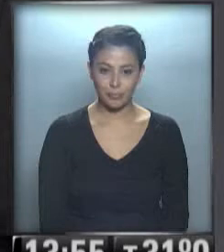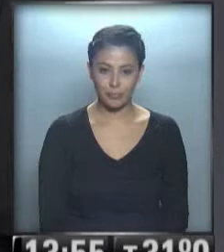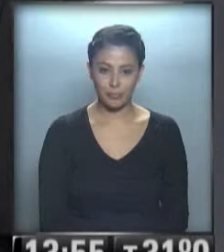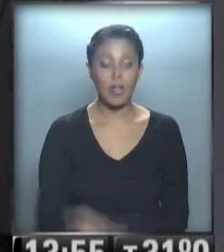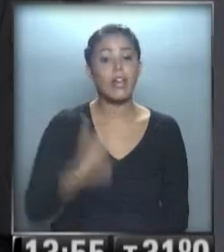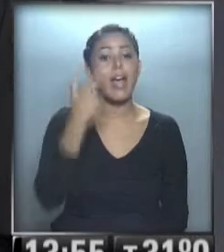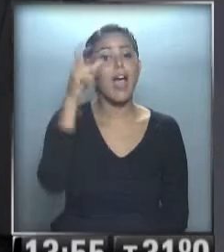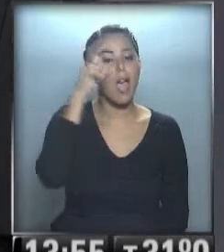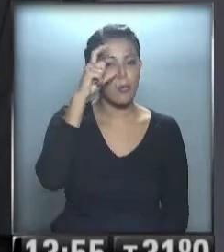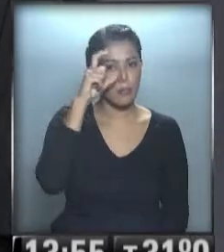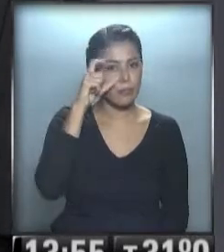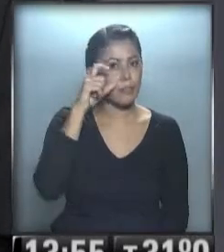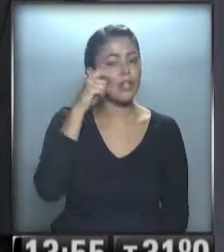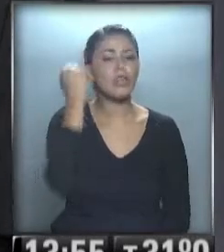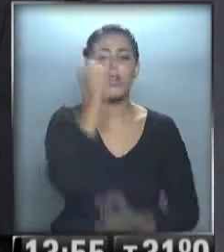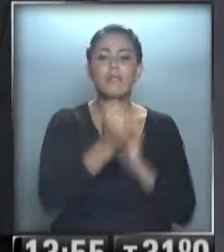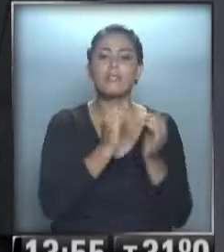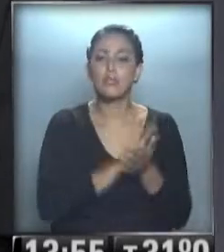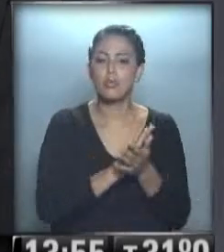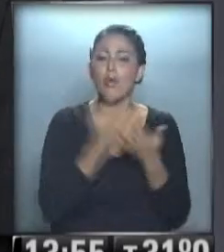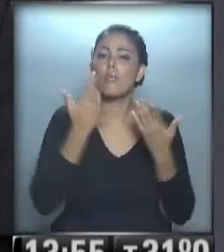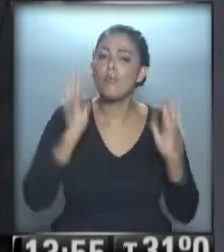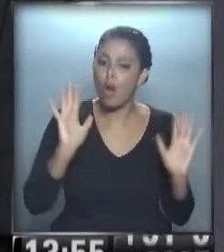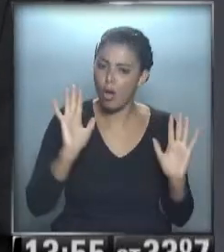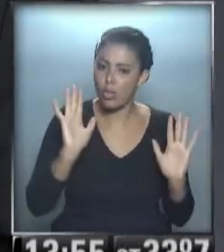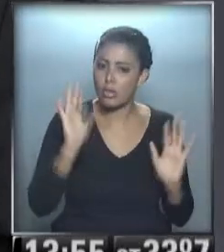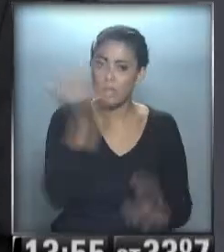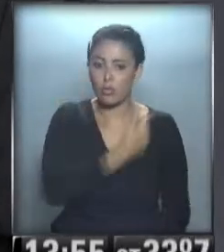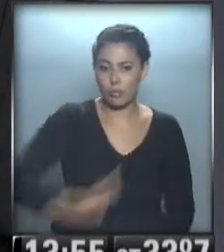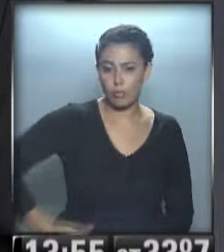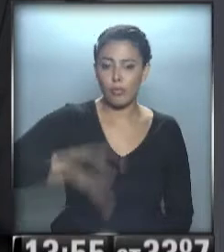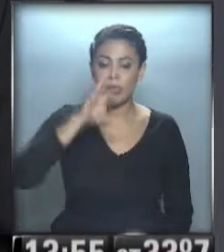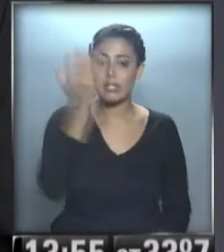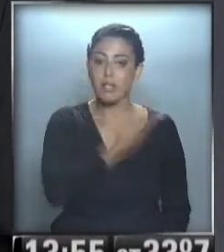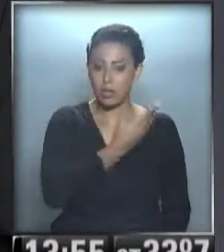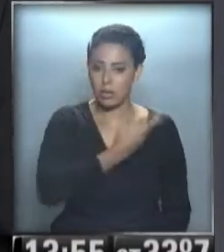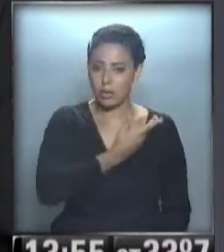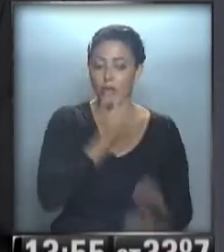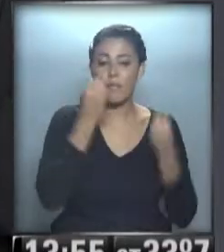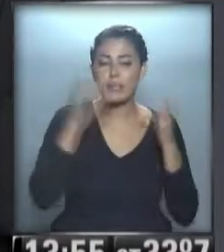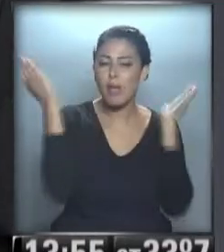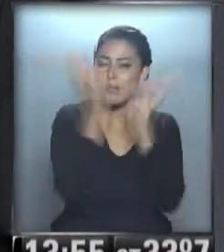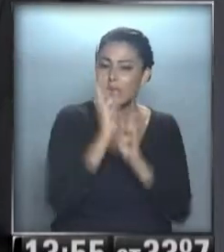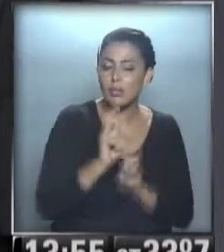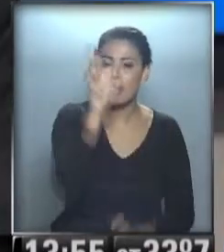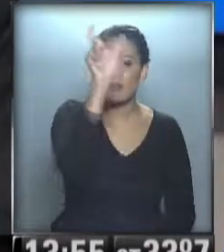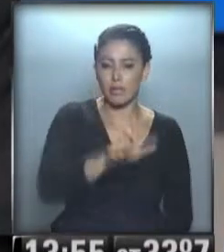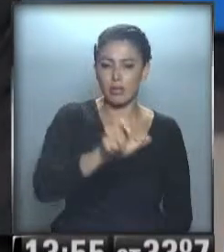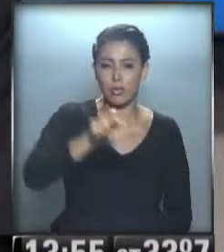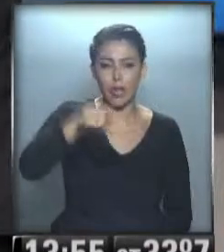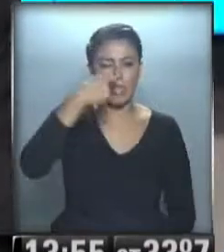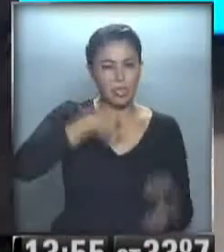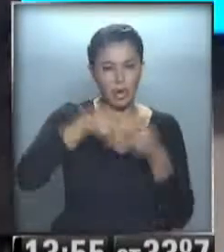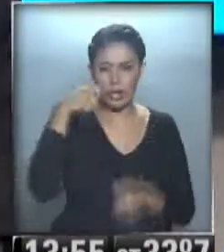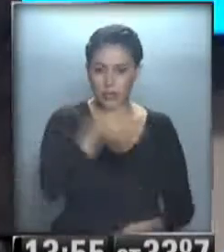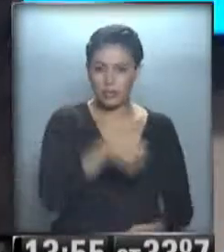emilio rutas que y la advertencia sobre la posible injerencia del gobierno de santa fe en la investigación del asesinato de un narco así es